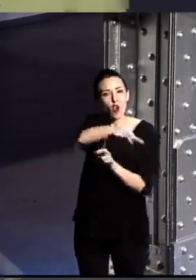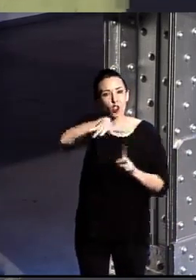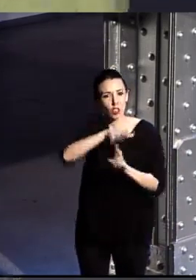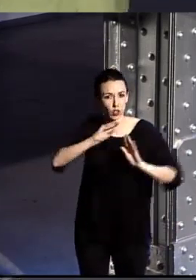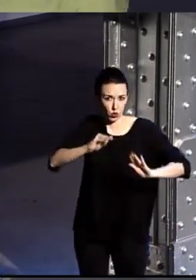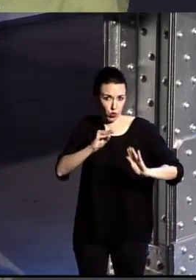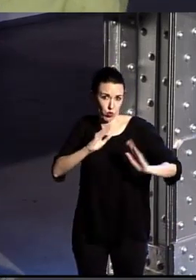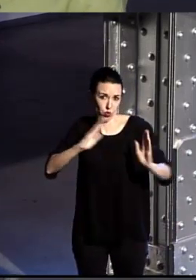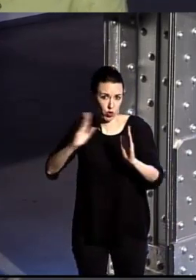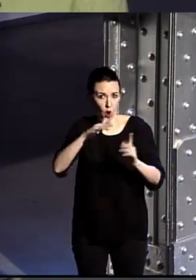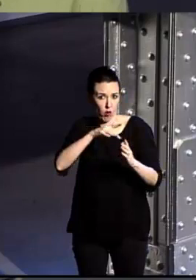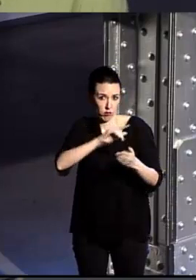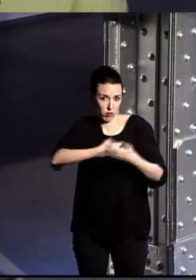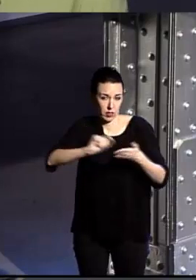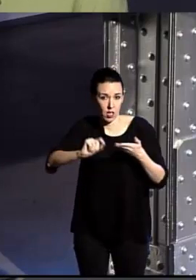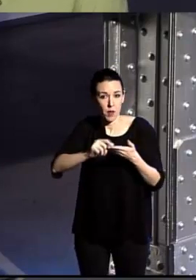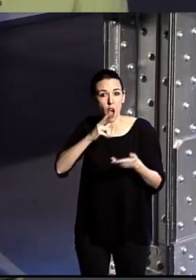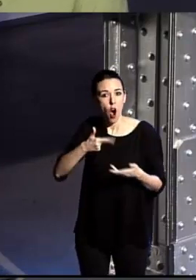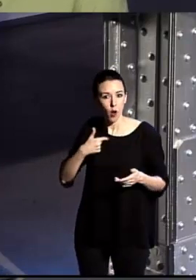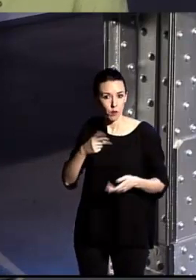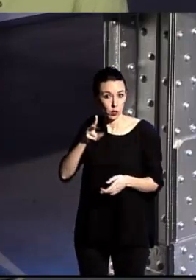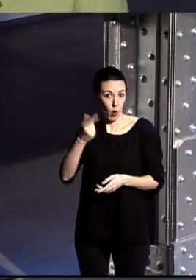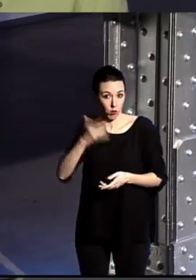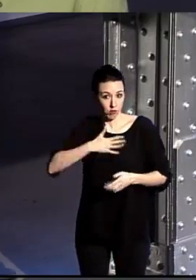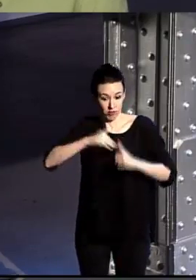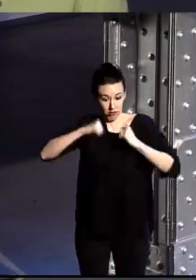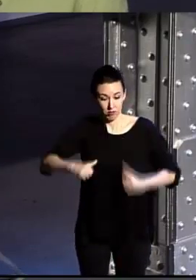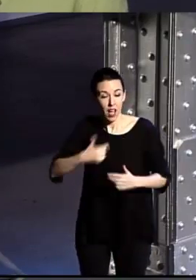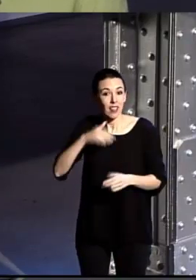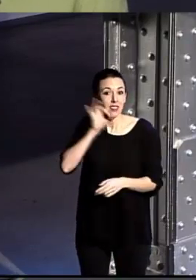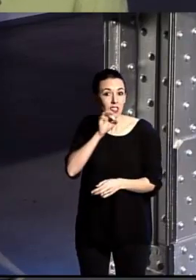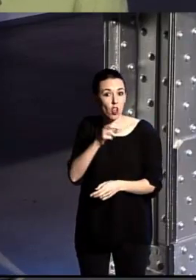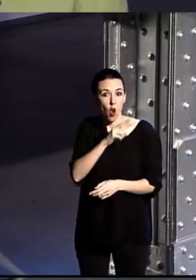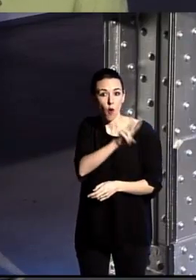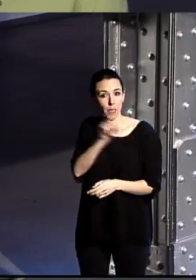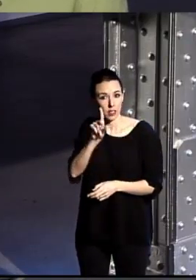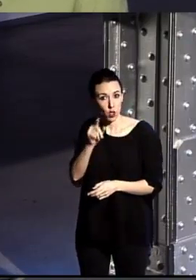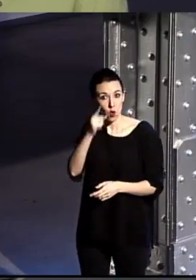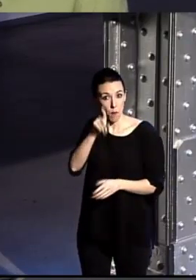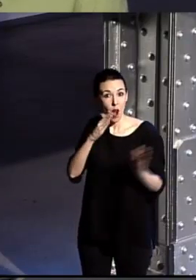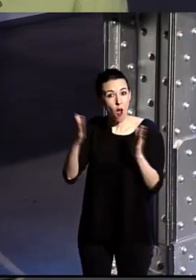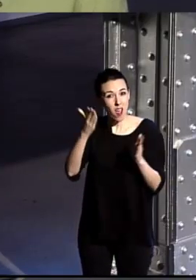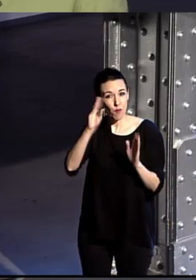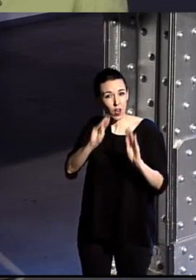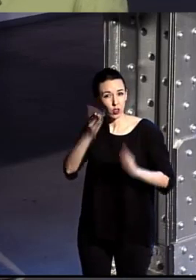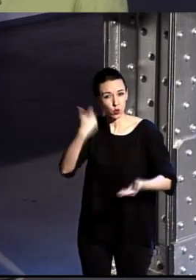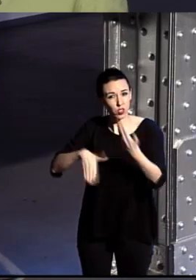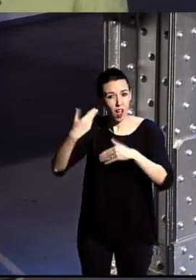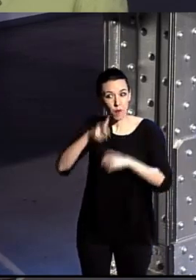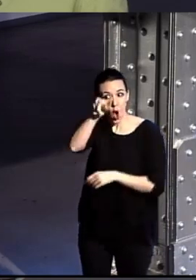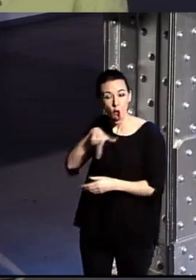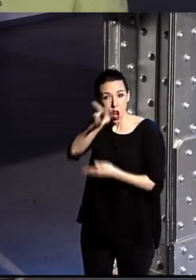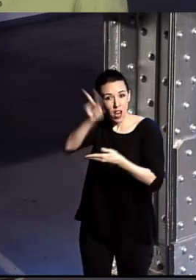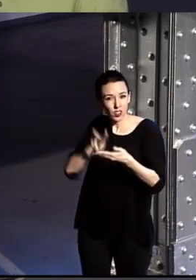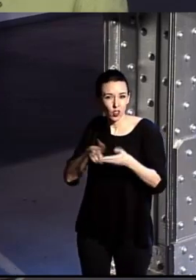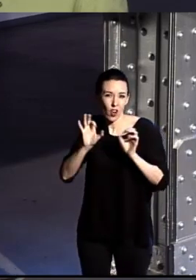que Verne escribía. Hoy lo leemos con nuestros ojos del siglo XXI, pero Verne escribe en una época muy determinada, en la que los lectores